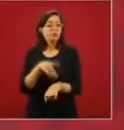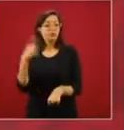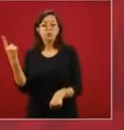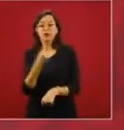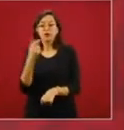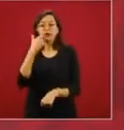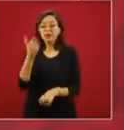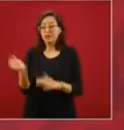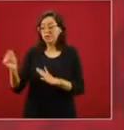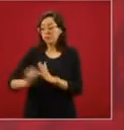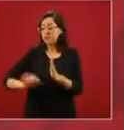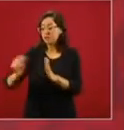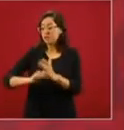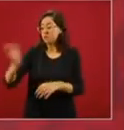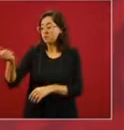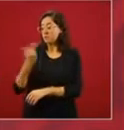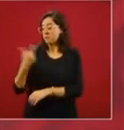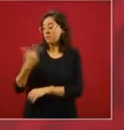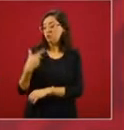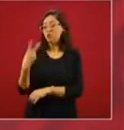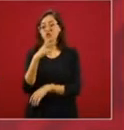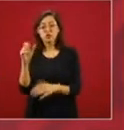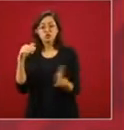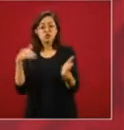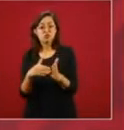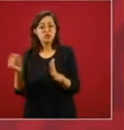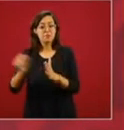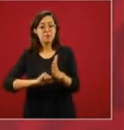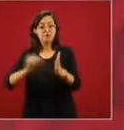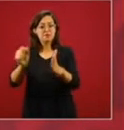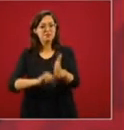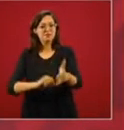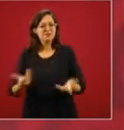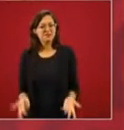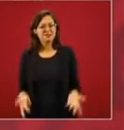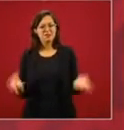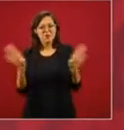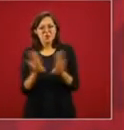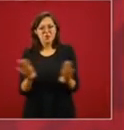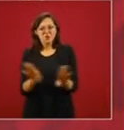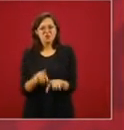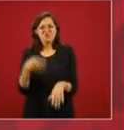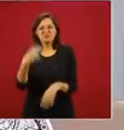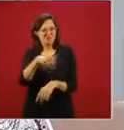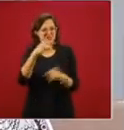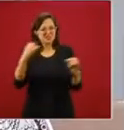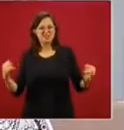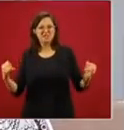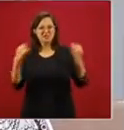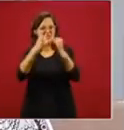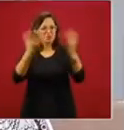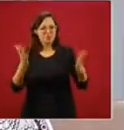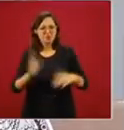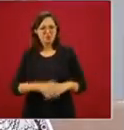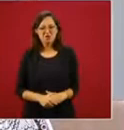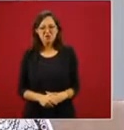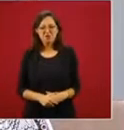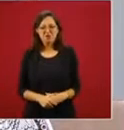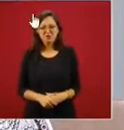200,000 pesos mensuales, que no sé ni cómo se llama. Imagínense si el presidente